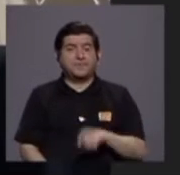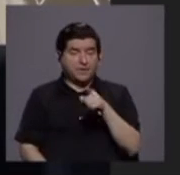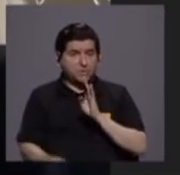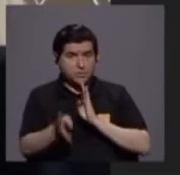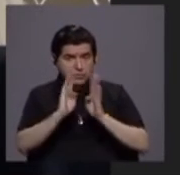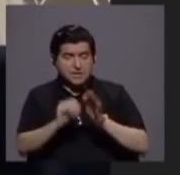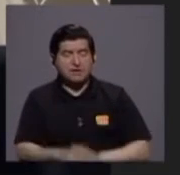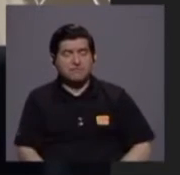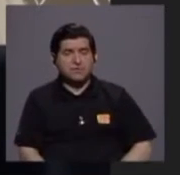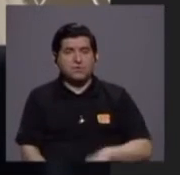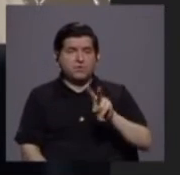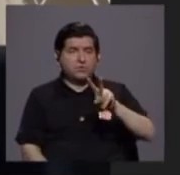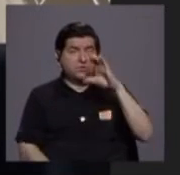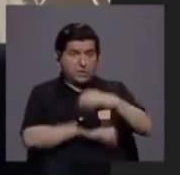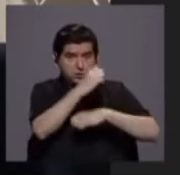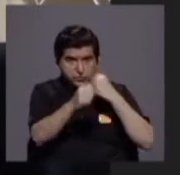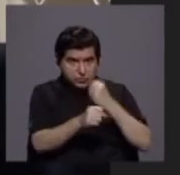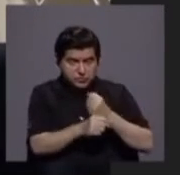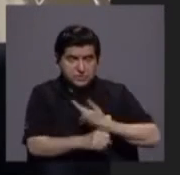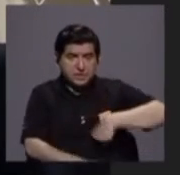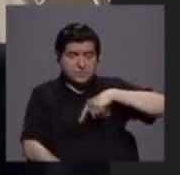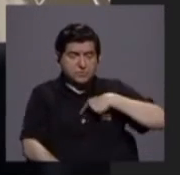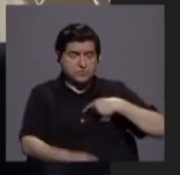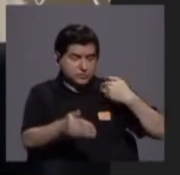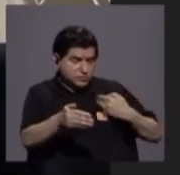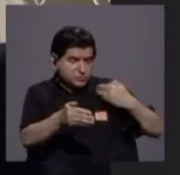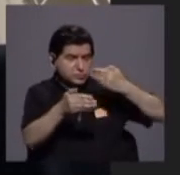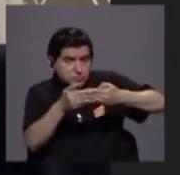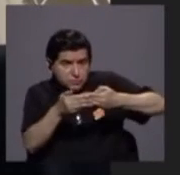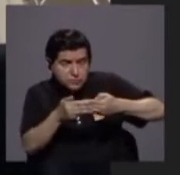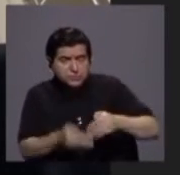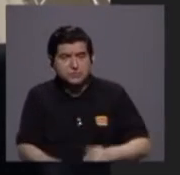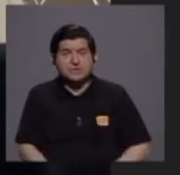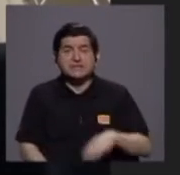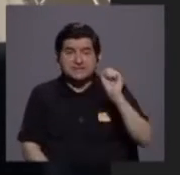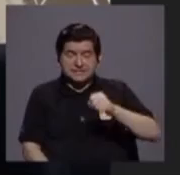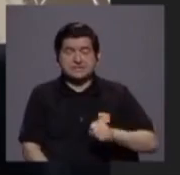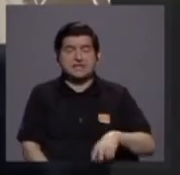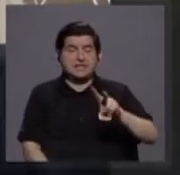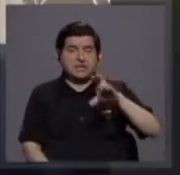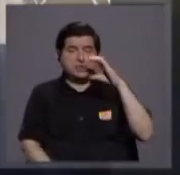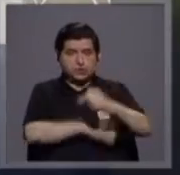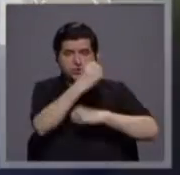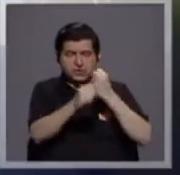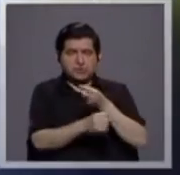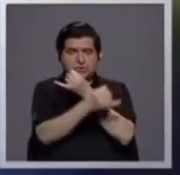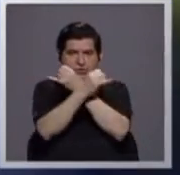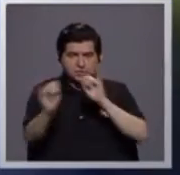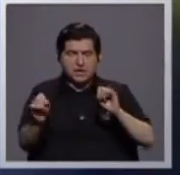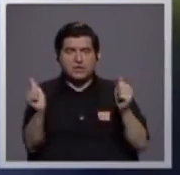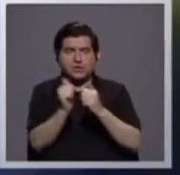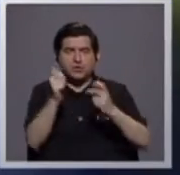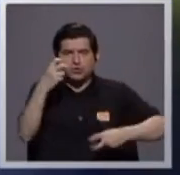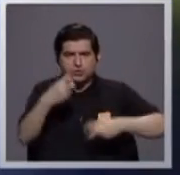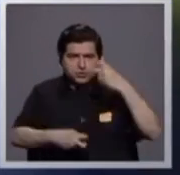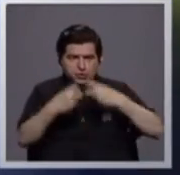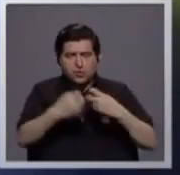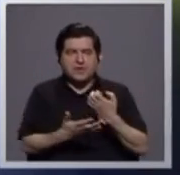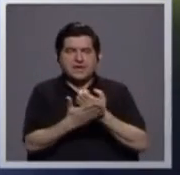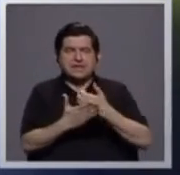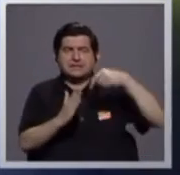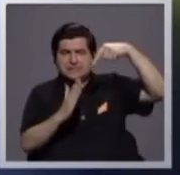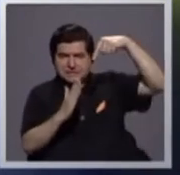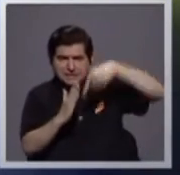habló del bicentenario, que vamos a llegar a los 200 años de nuestra independencia con una crisis económica muy